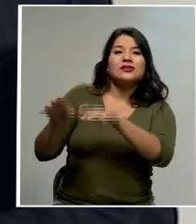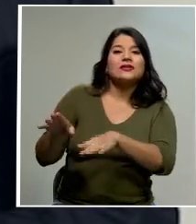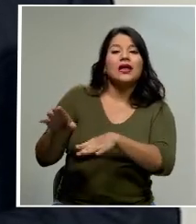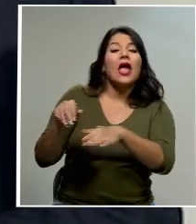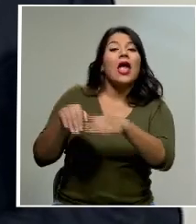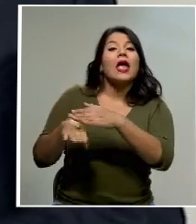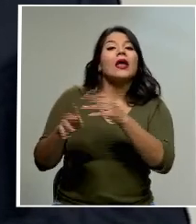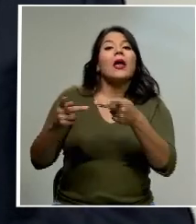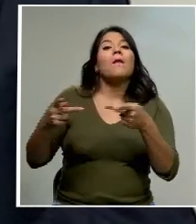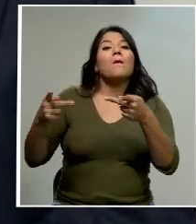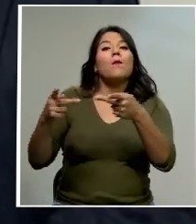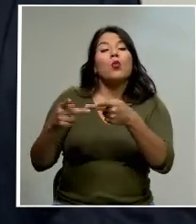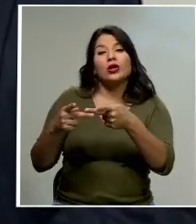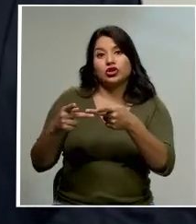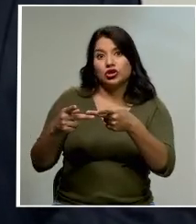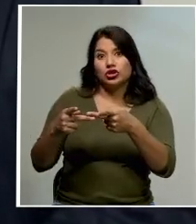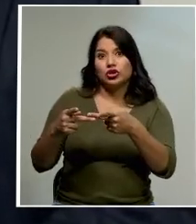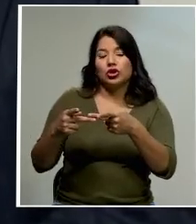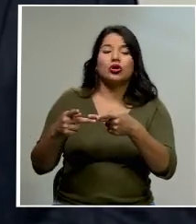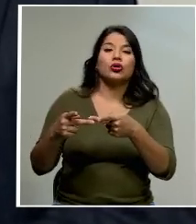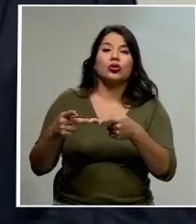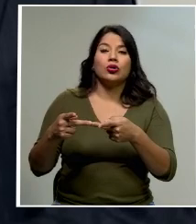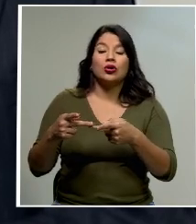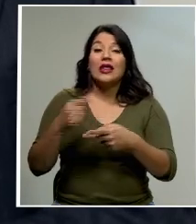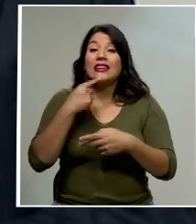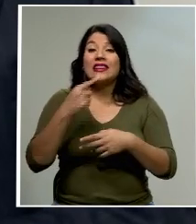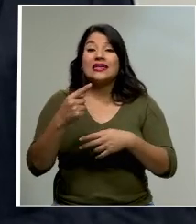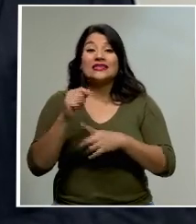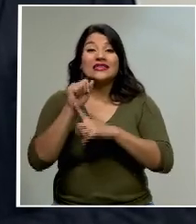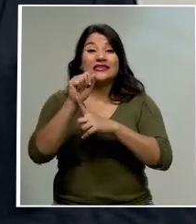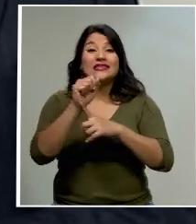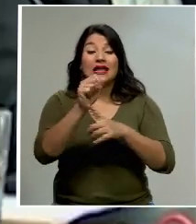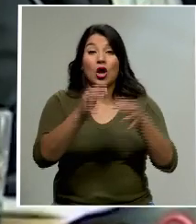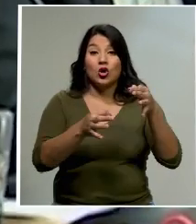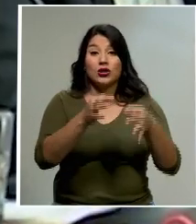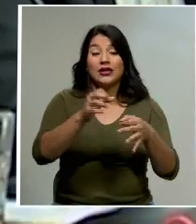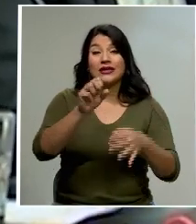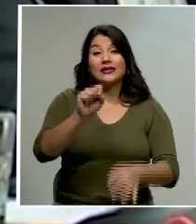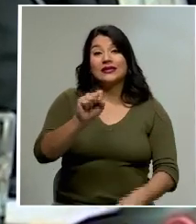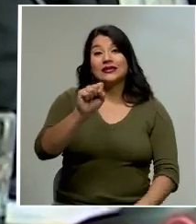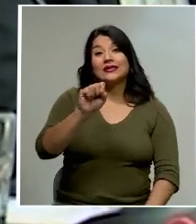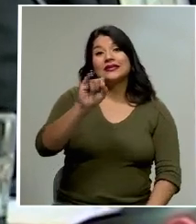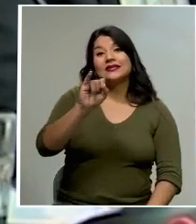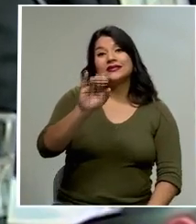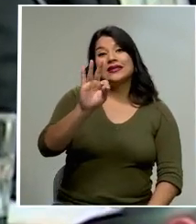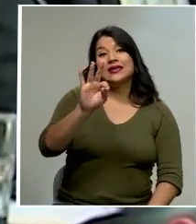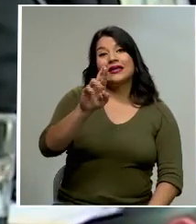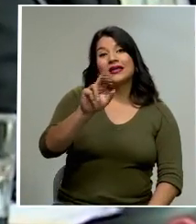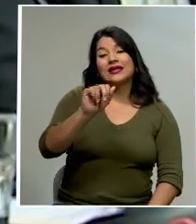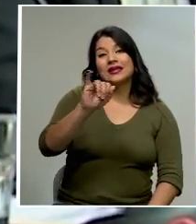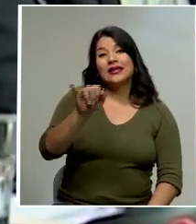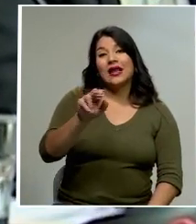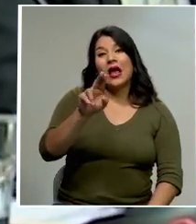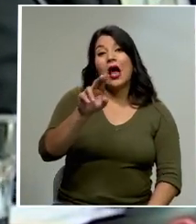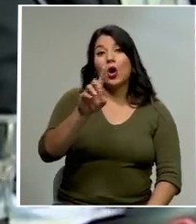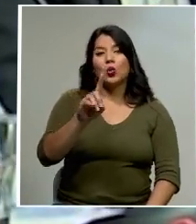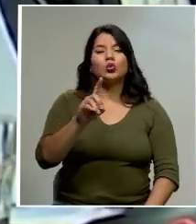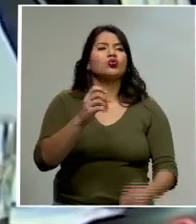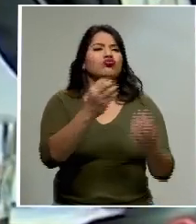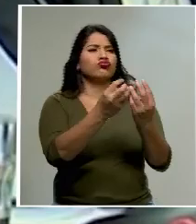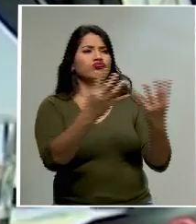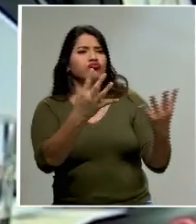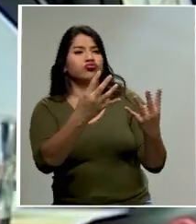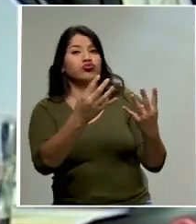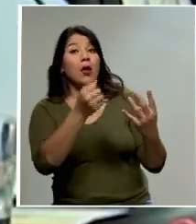magistrado de la Corte y de la Sala Constitucional. De acuerdo con el sindicato judicial Citrajut, el magistrado brindó entrevistas donde da elementos del fallo que